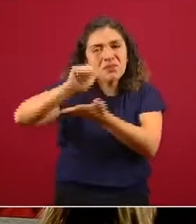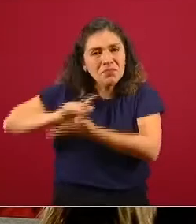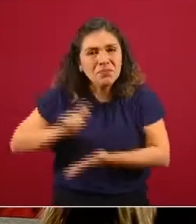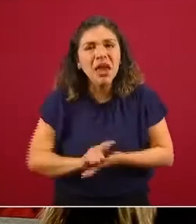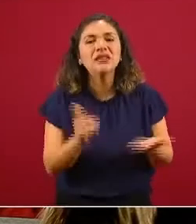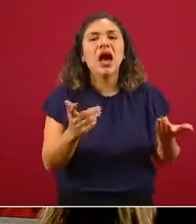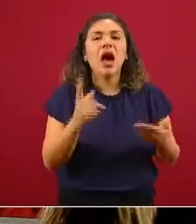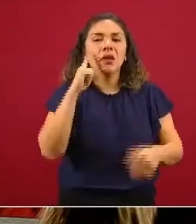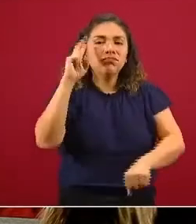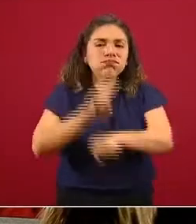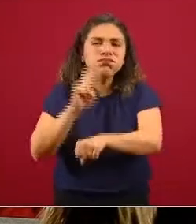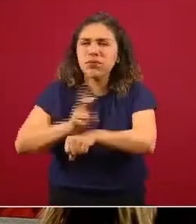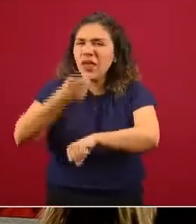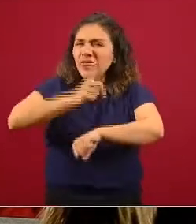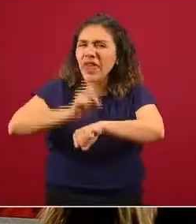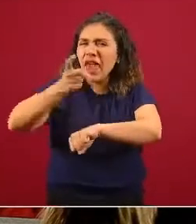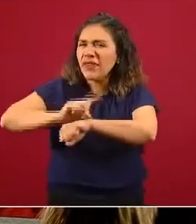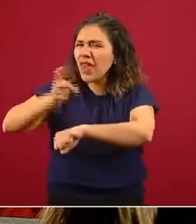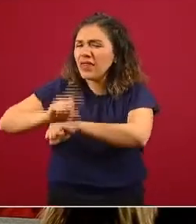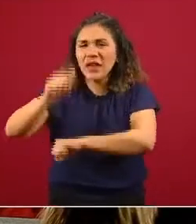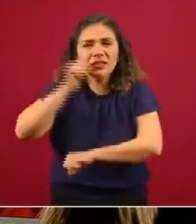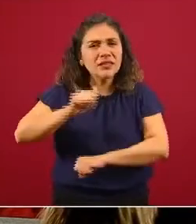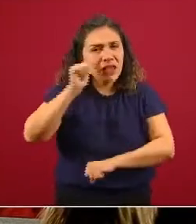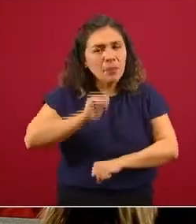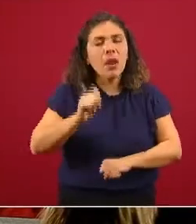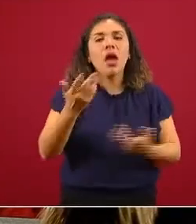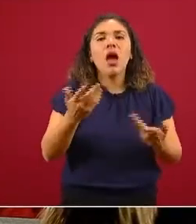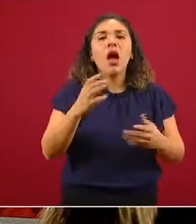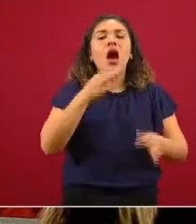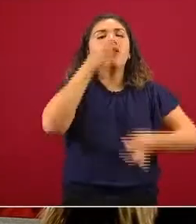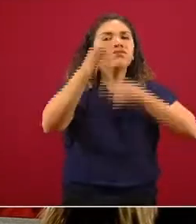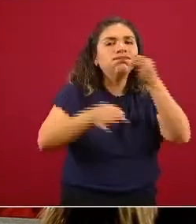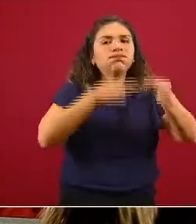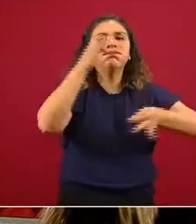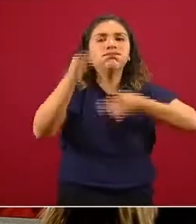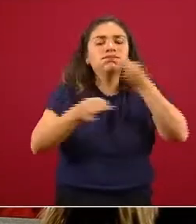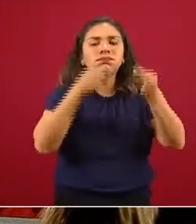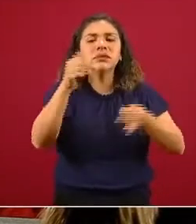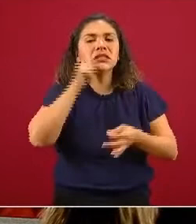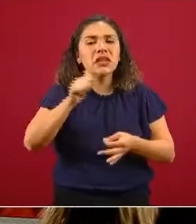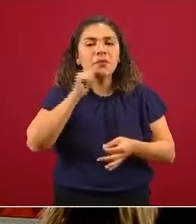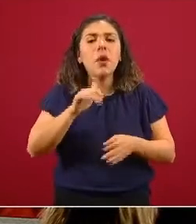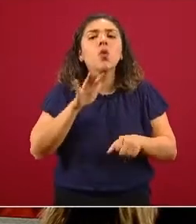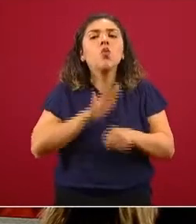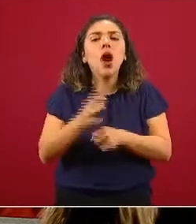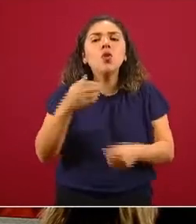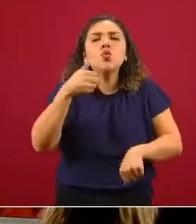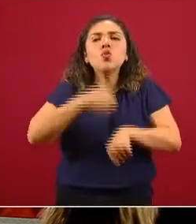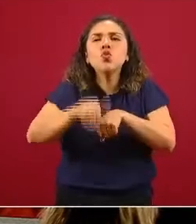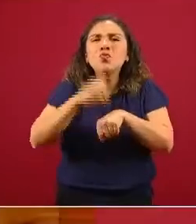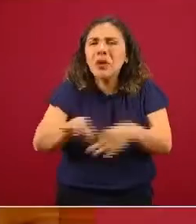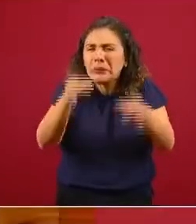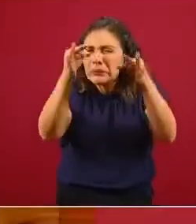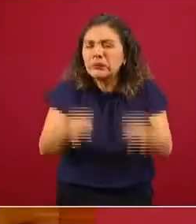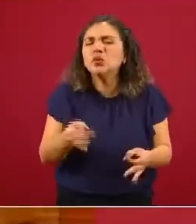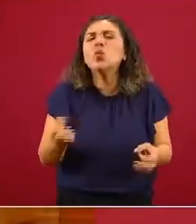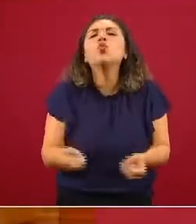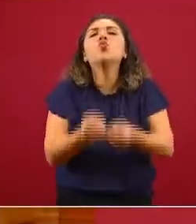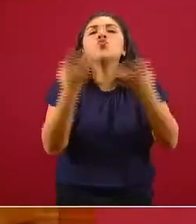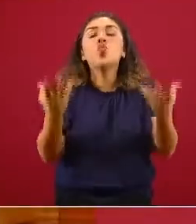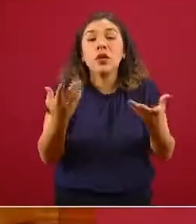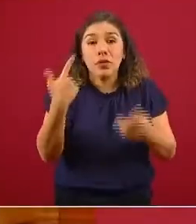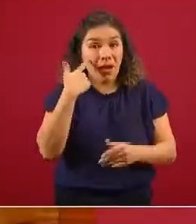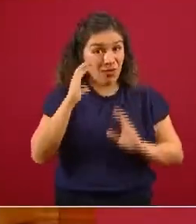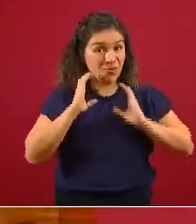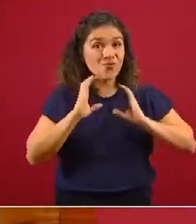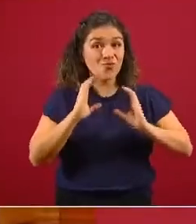sanitización, un monitoreo diario. Todos los días mandamos un comunicado con cifras exactas. Ojo,